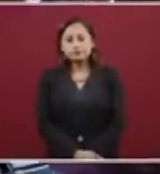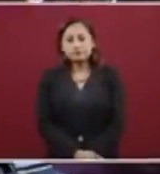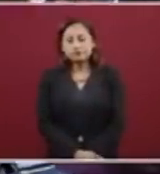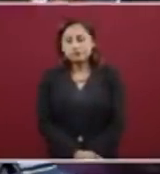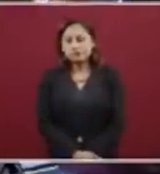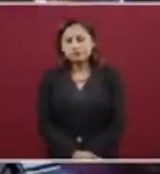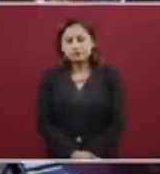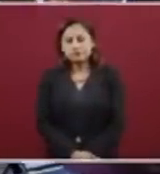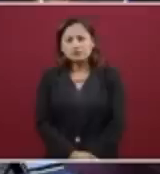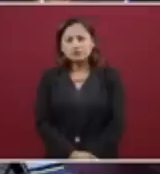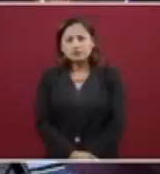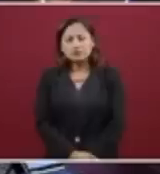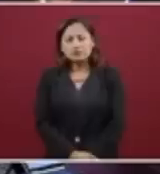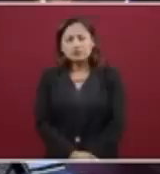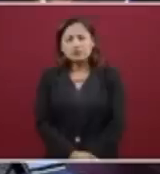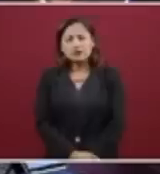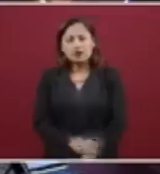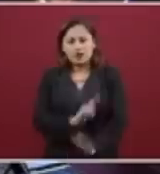legalmente